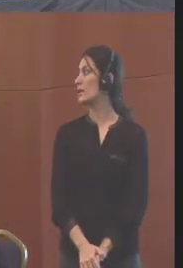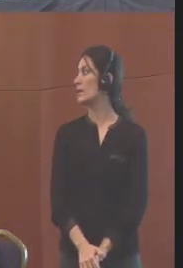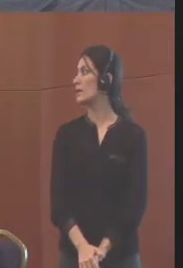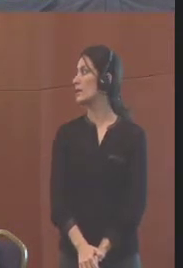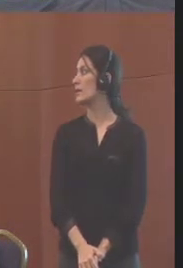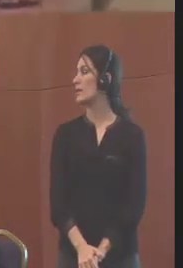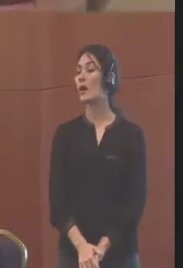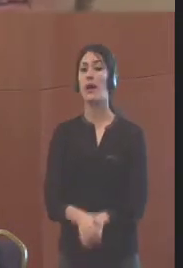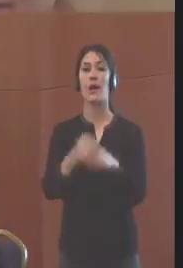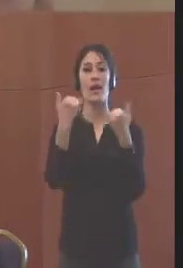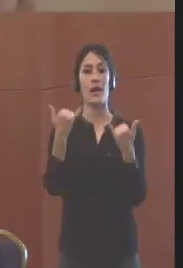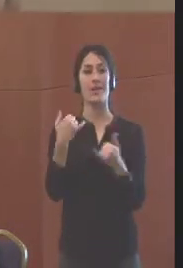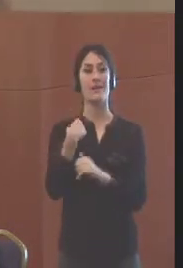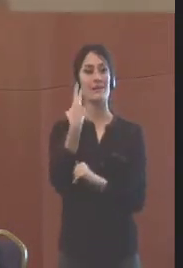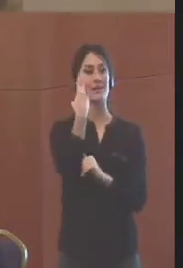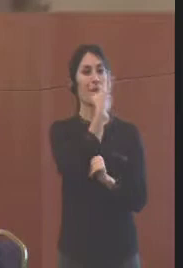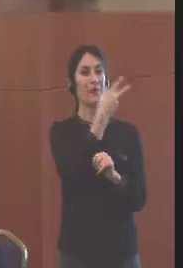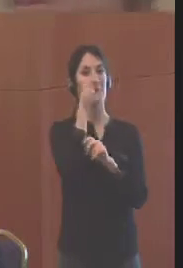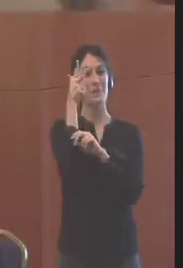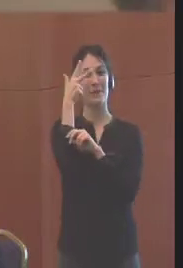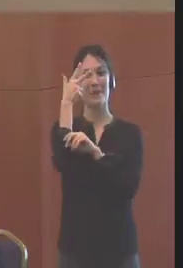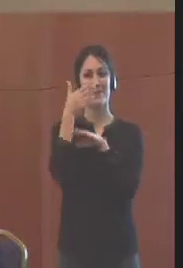Okay? Vamos a ver el video.